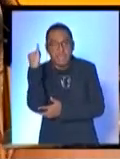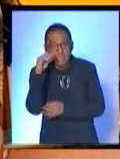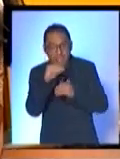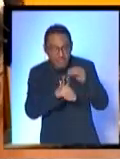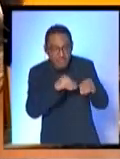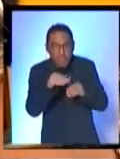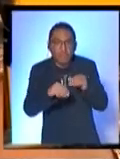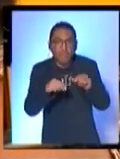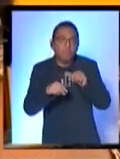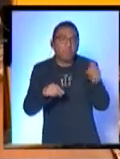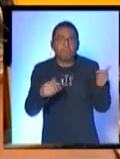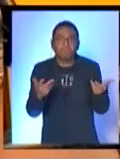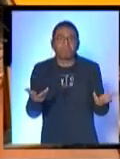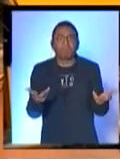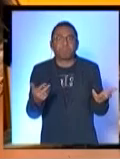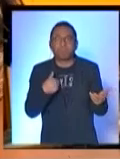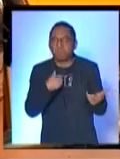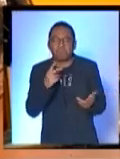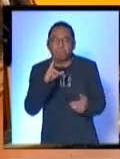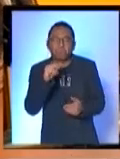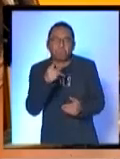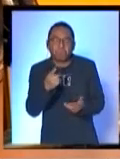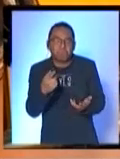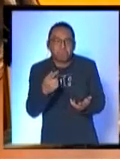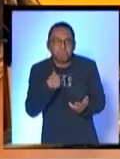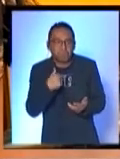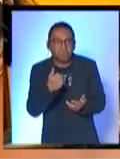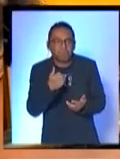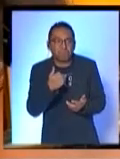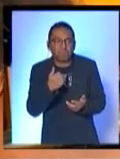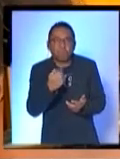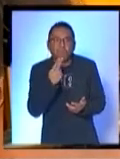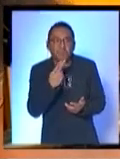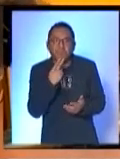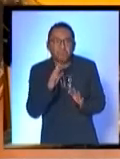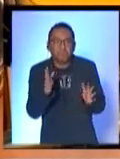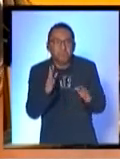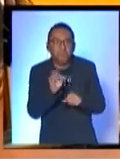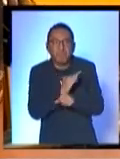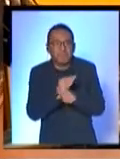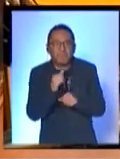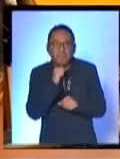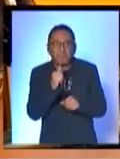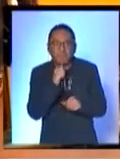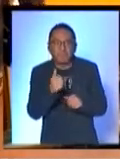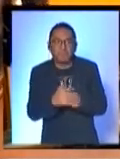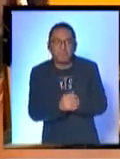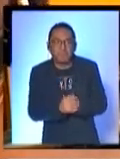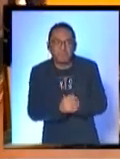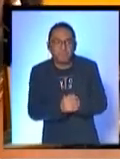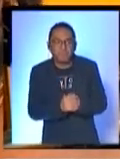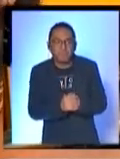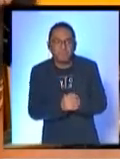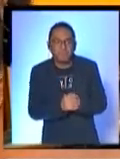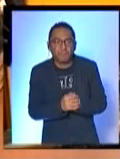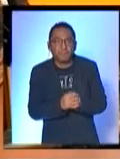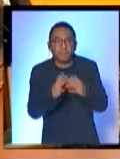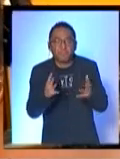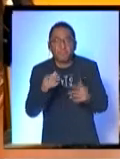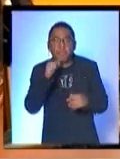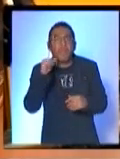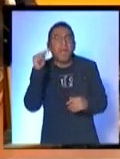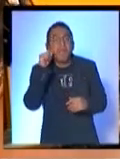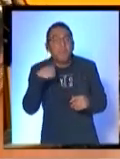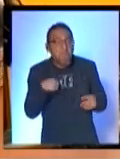ahí a aquel lado, y entonces pues no nos conviene. ¿En qué porcentaje le habrán disminuido ahorita las ventas? Ayer pues nomás